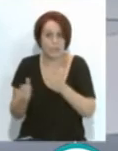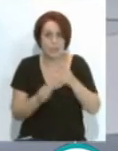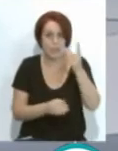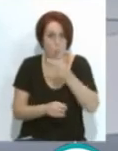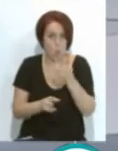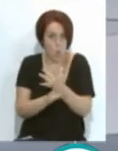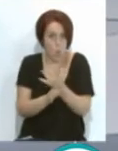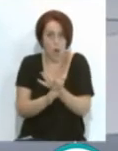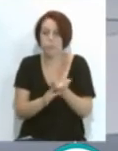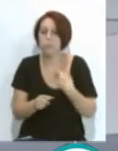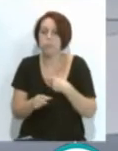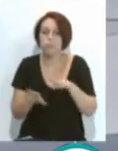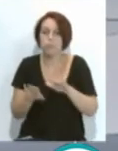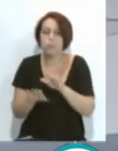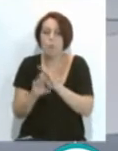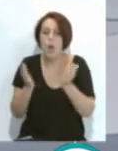jugó, pero